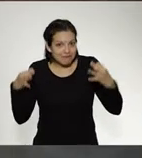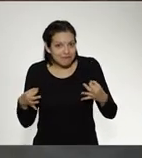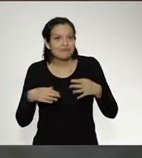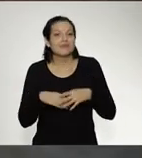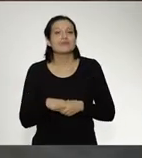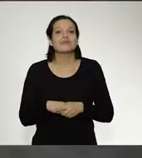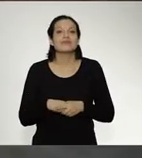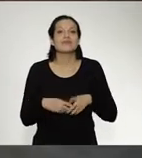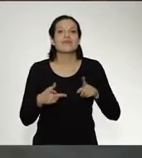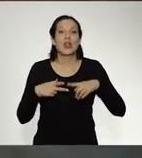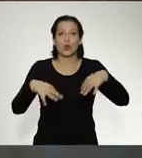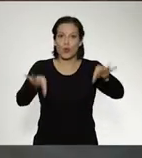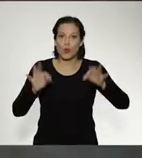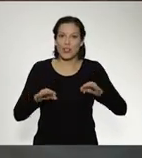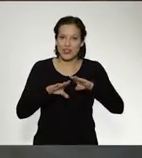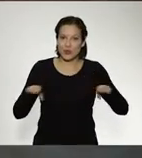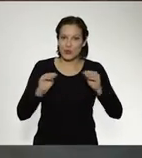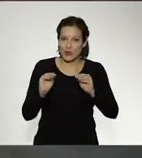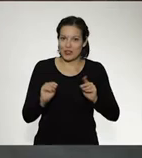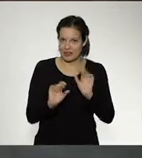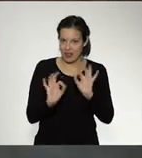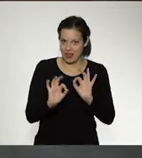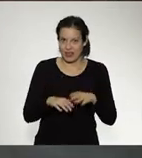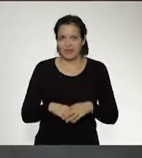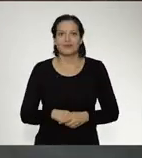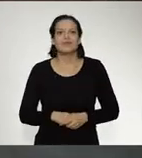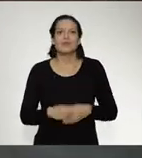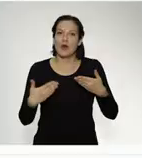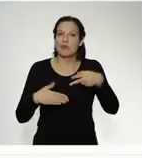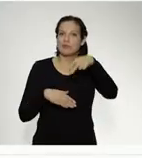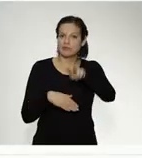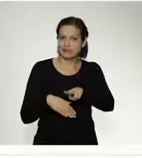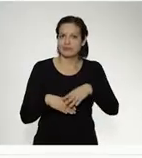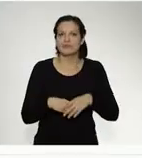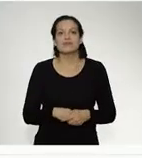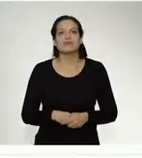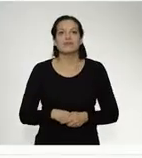dudas, y una toalla para no ensuciarnos y poder tirarnos en el piso tranquilamente.